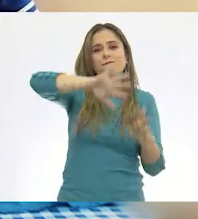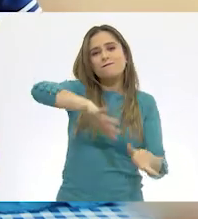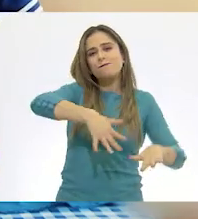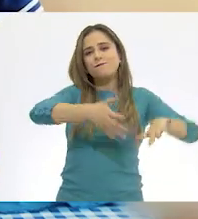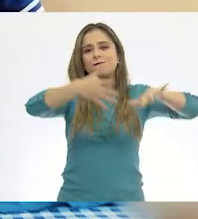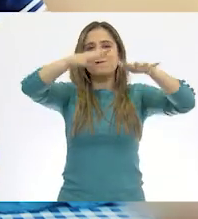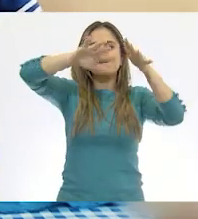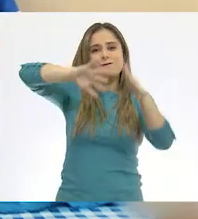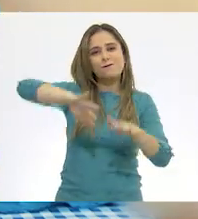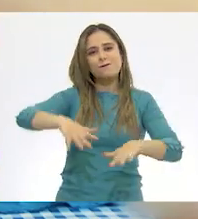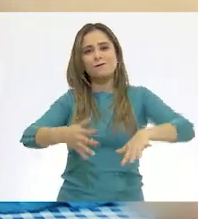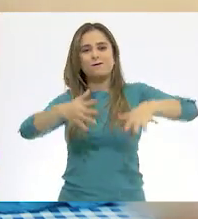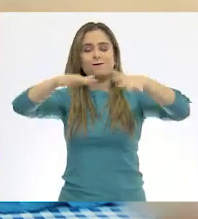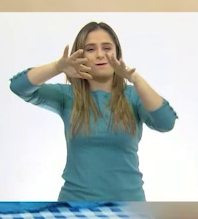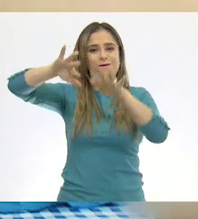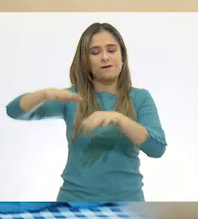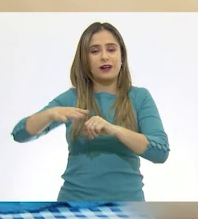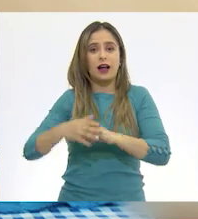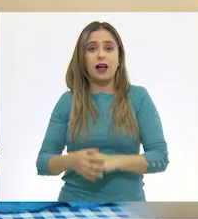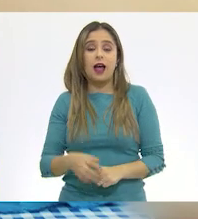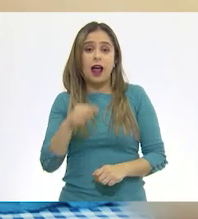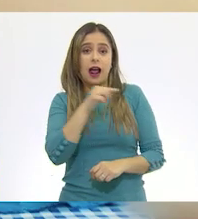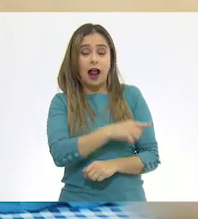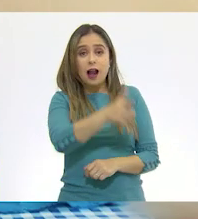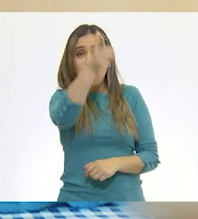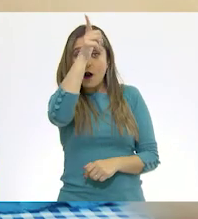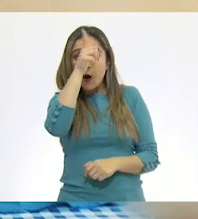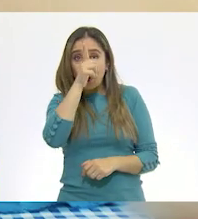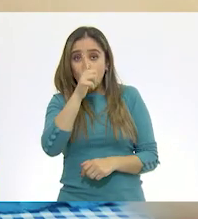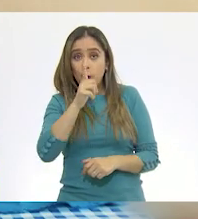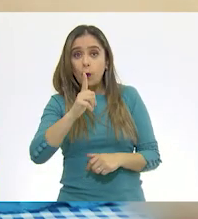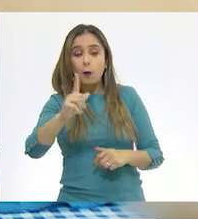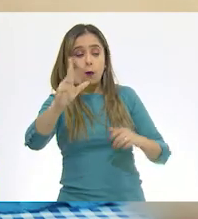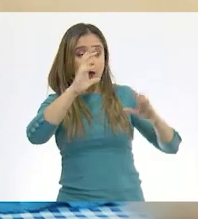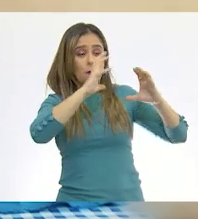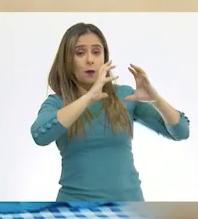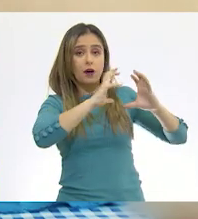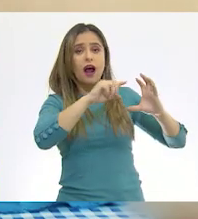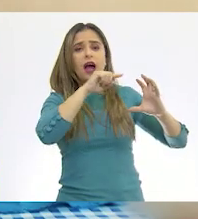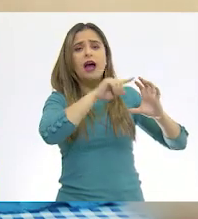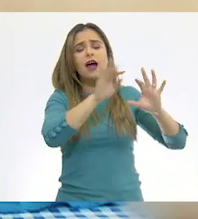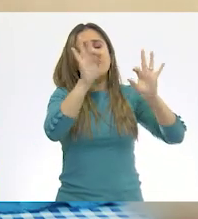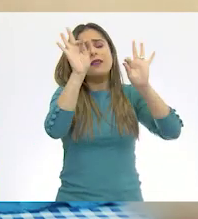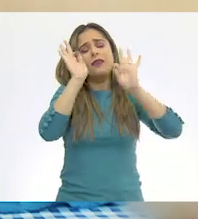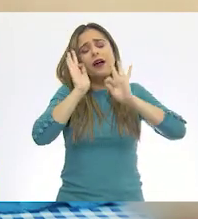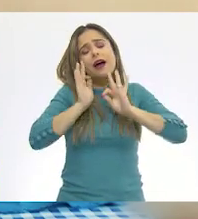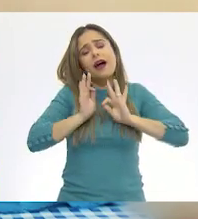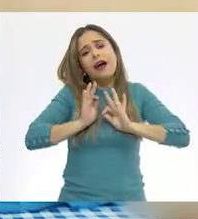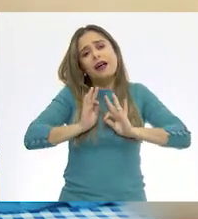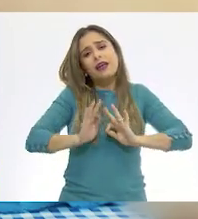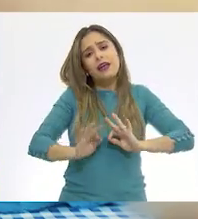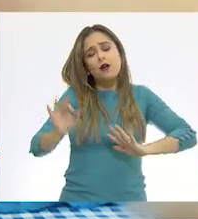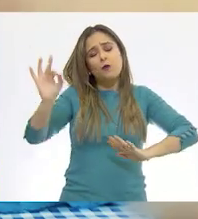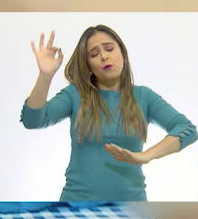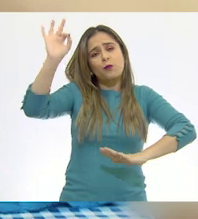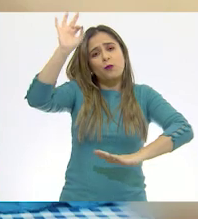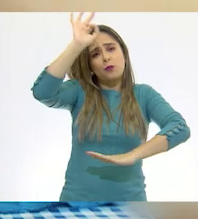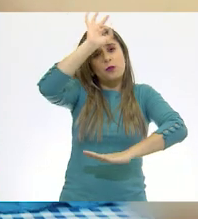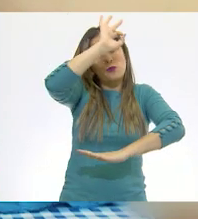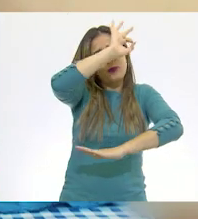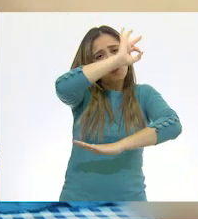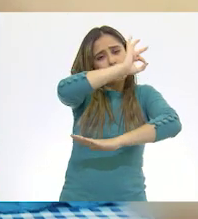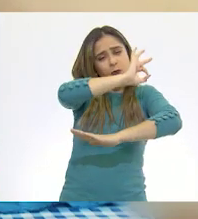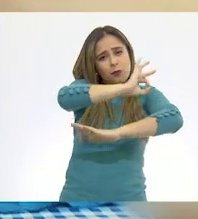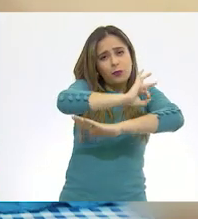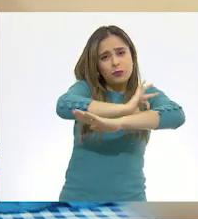Solo la luna muy serena en su cuarto